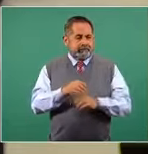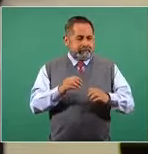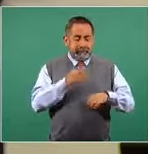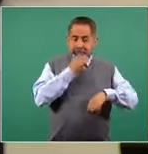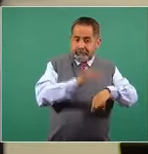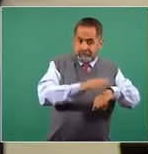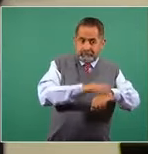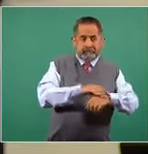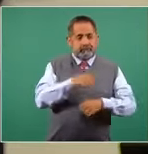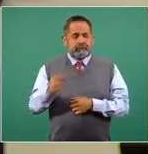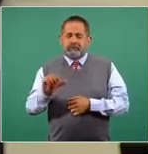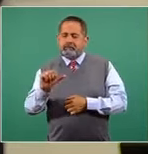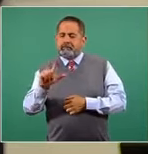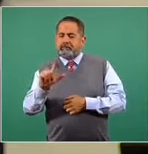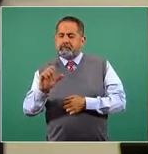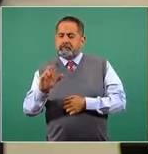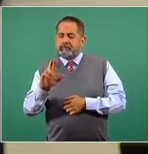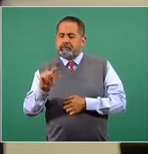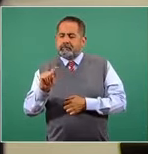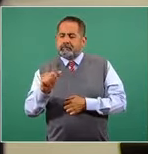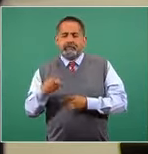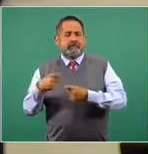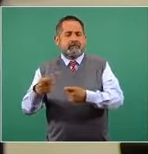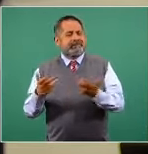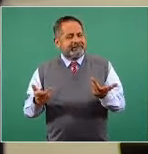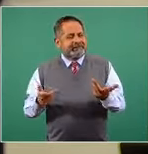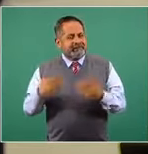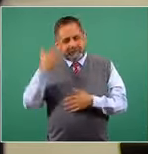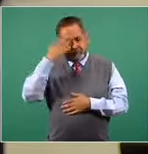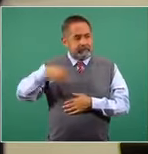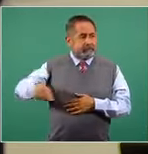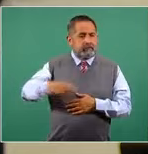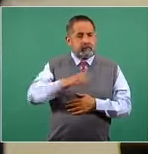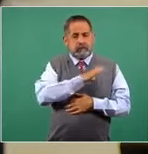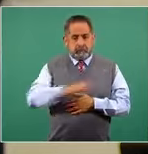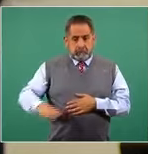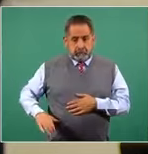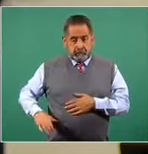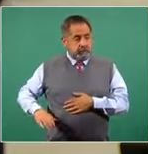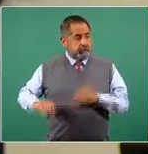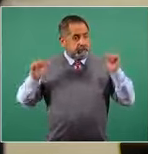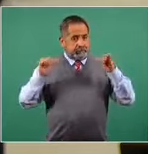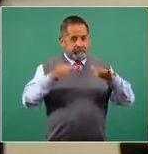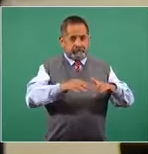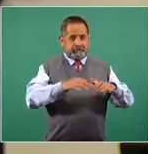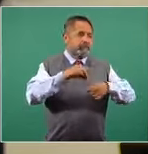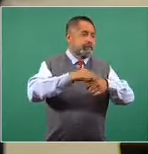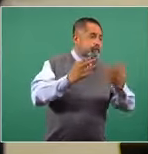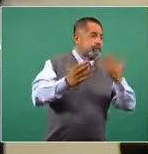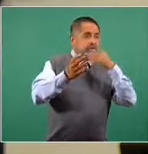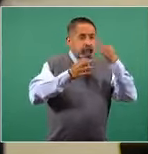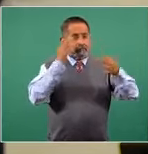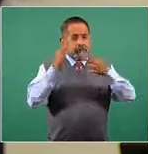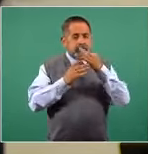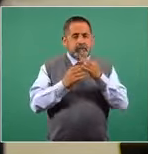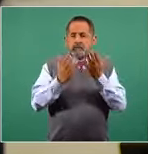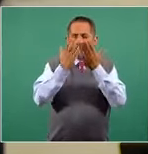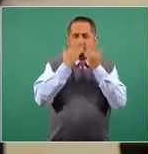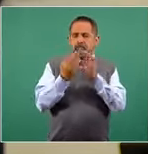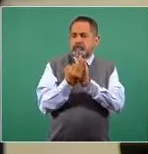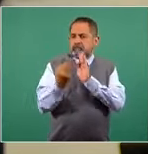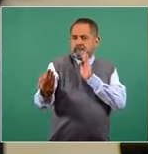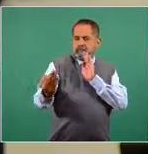que, vuelvo de nuevo a insistir, en las campañas los candidatos no están guardando la sana distancia, están rompiendo todos